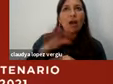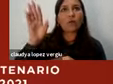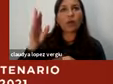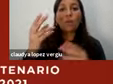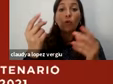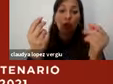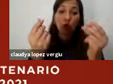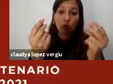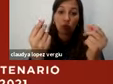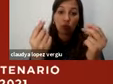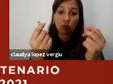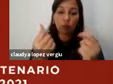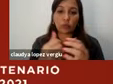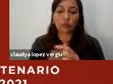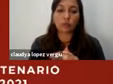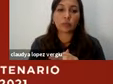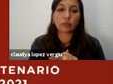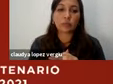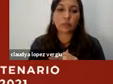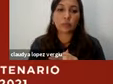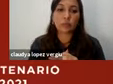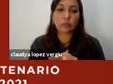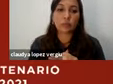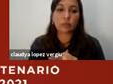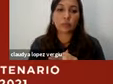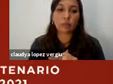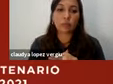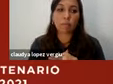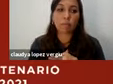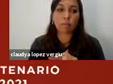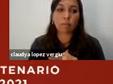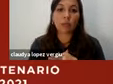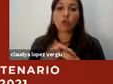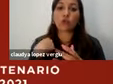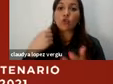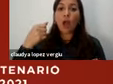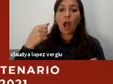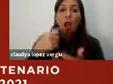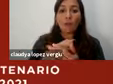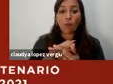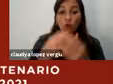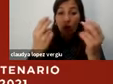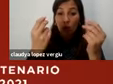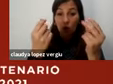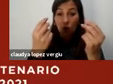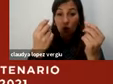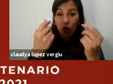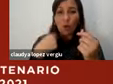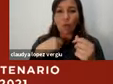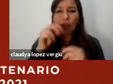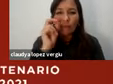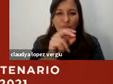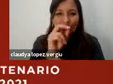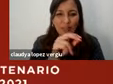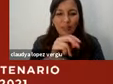que con ese apoyo económico nosotros podemos realizar los diferentes talleres y poder empoderar a